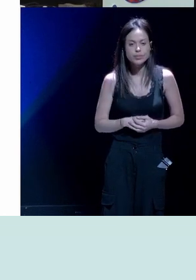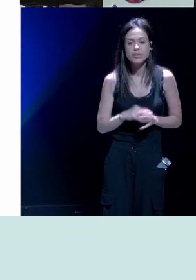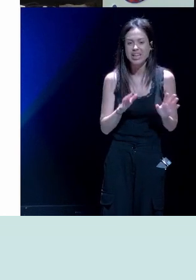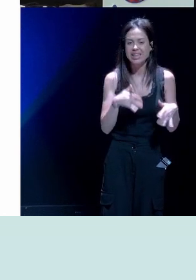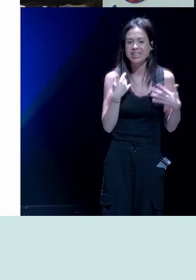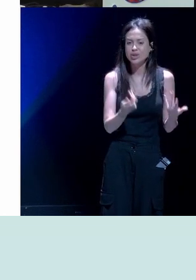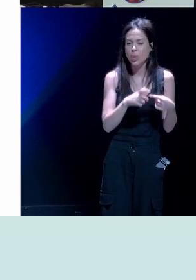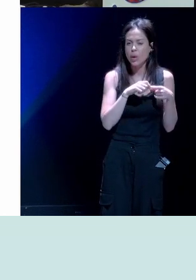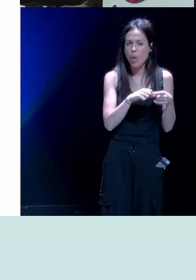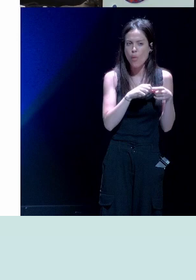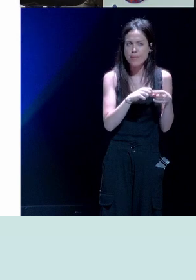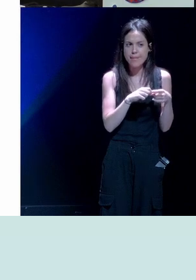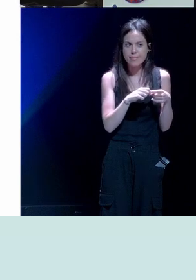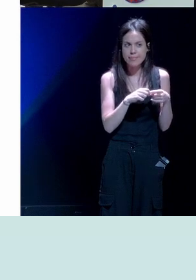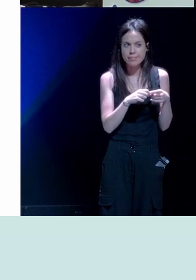tenemos en cuenta